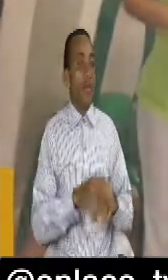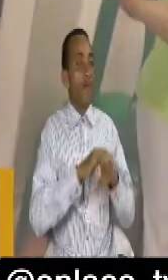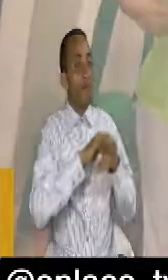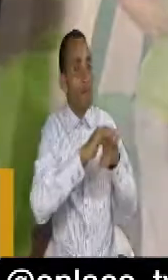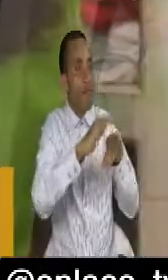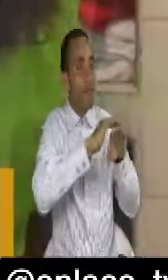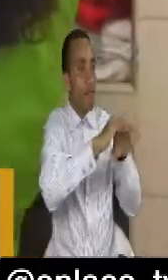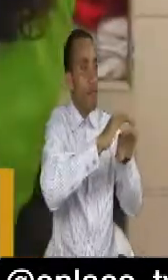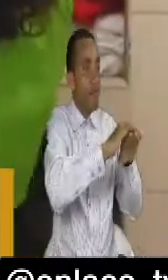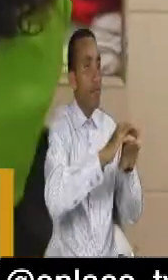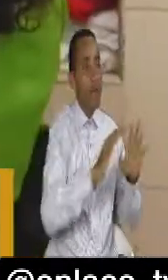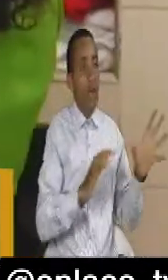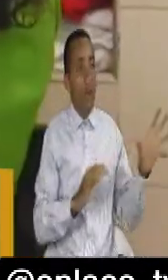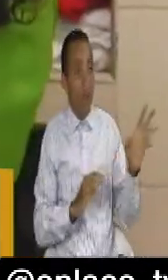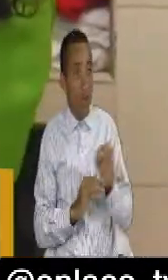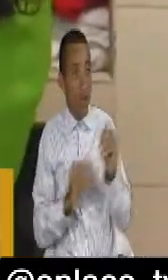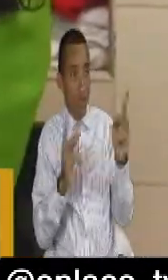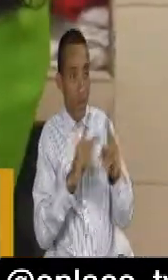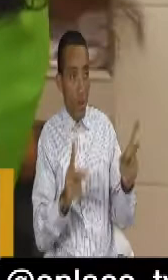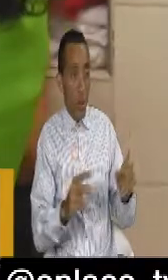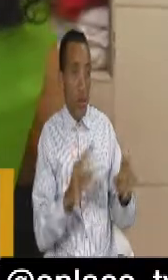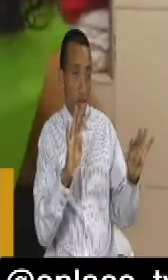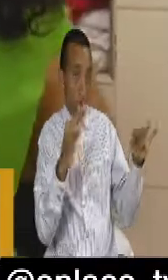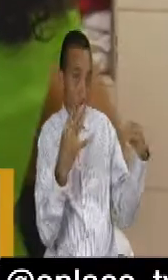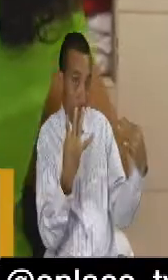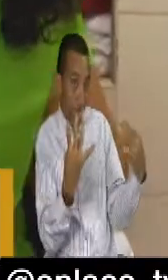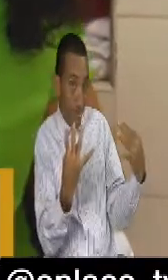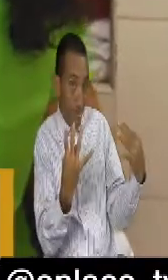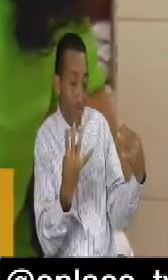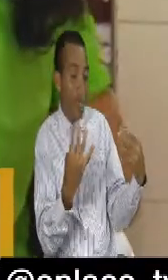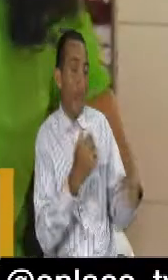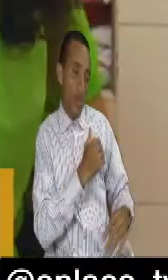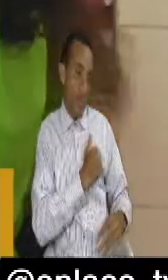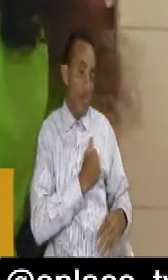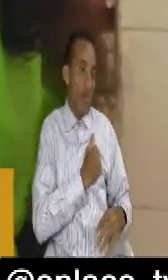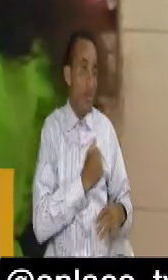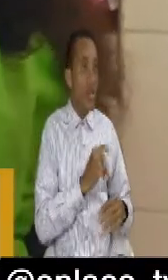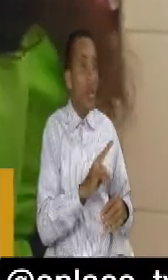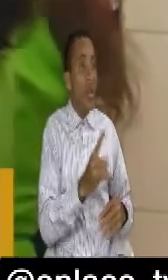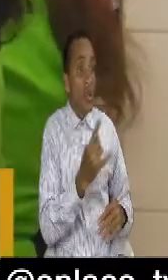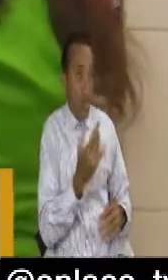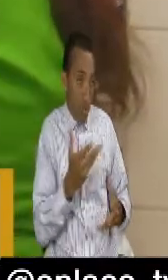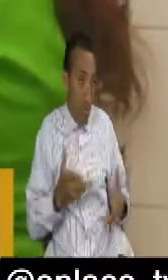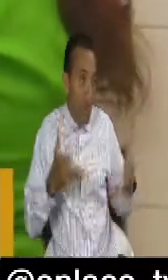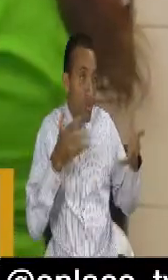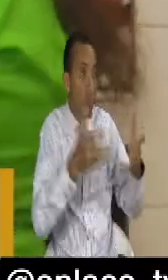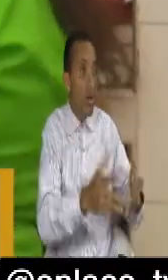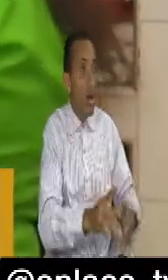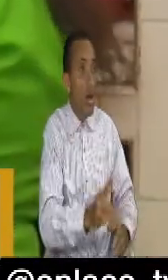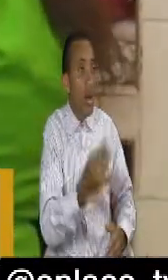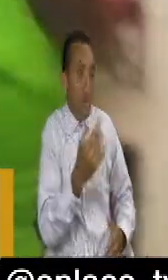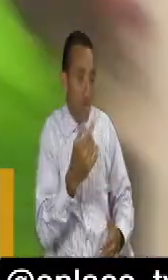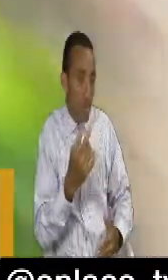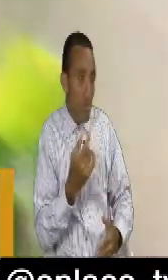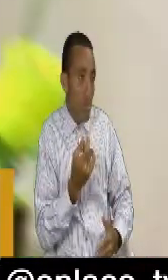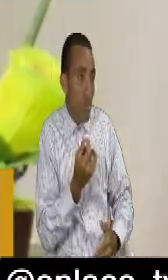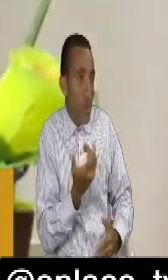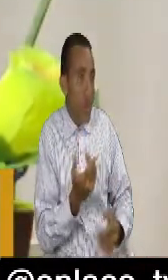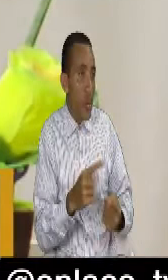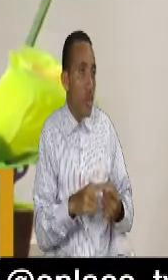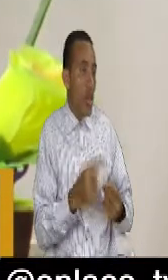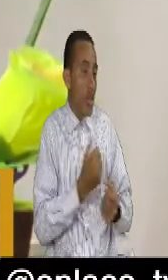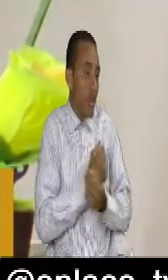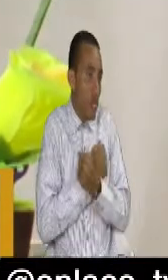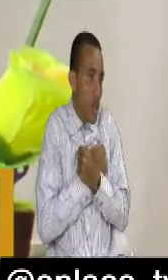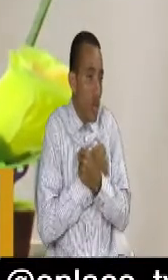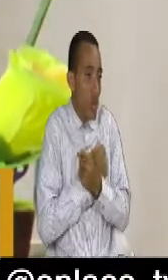aquellas personas que nos están viendo, que por favor, pues ellos pueden dar un granito de arena, ¿sí? Iniciando por el amor para el